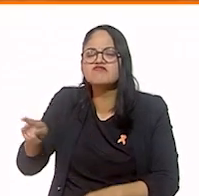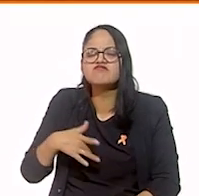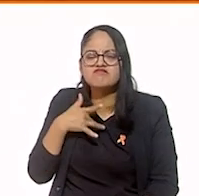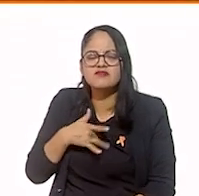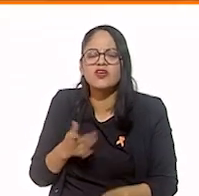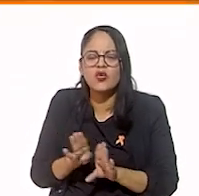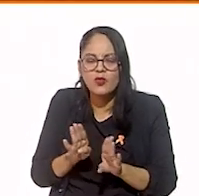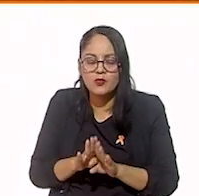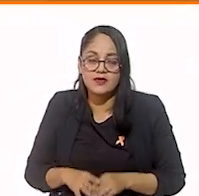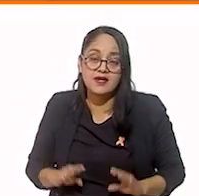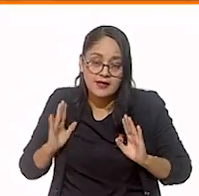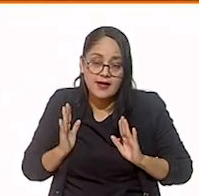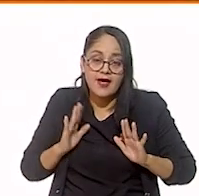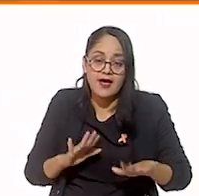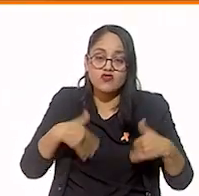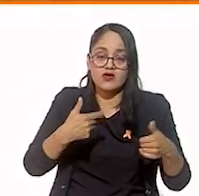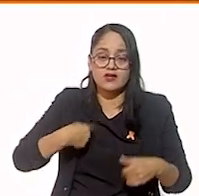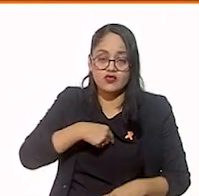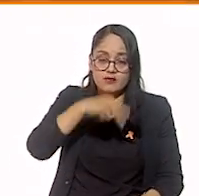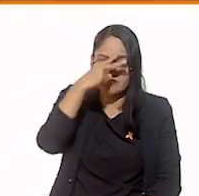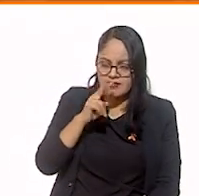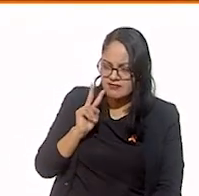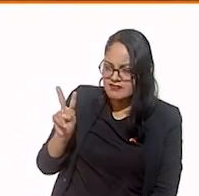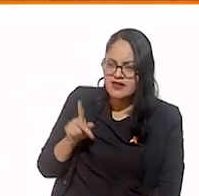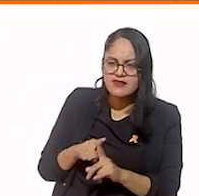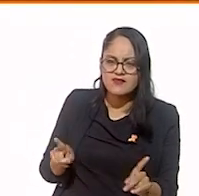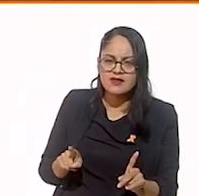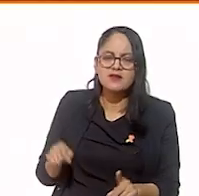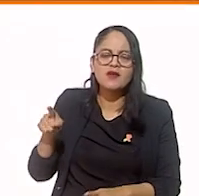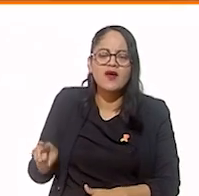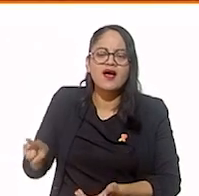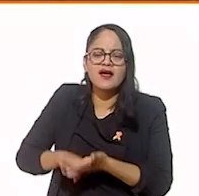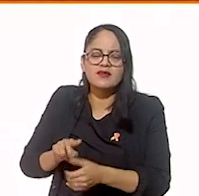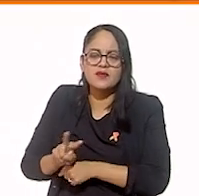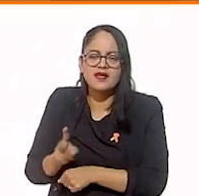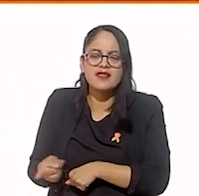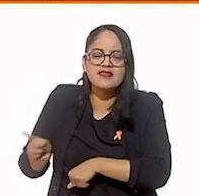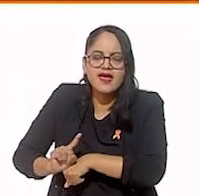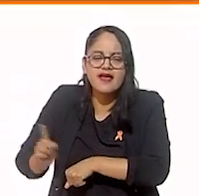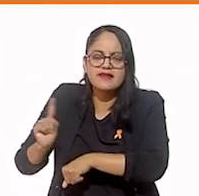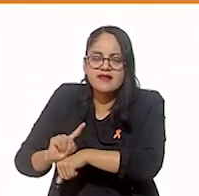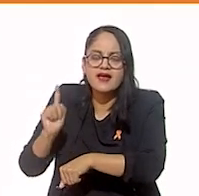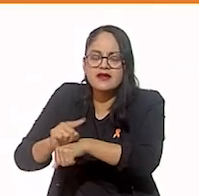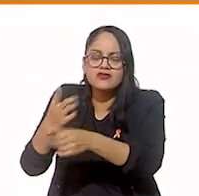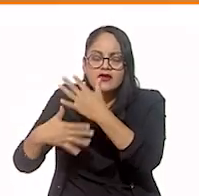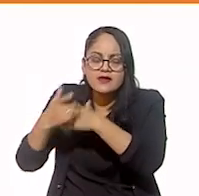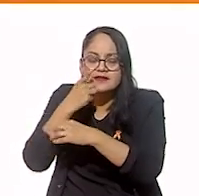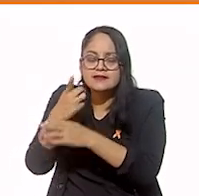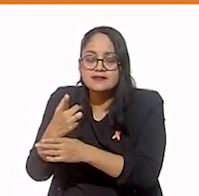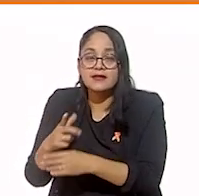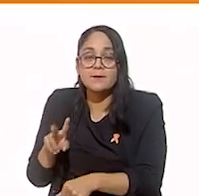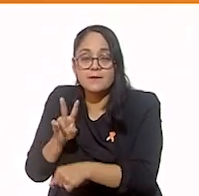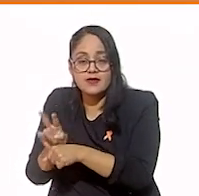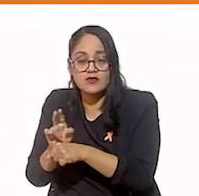Porque nosotros fuera tenemos una visión muy distinta, pero ¿cómo se vive el día a día este discurso de la relación